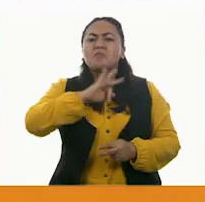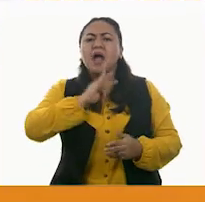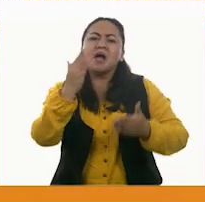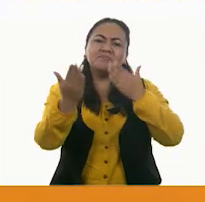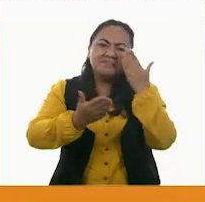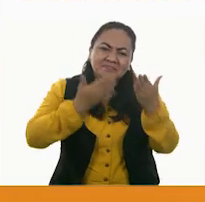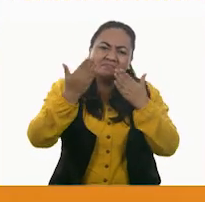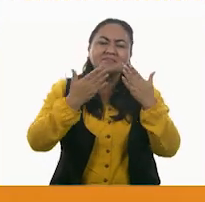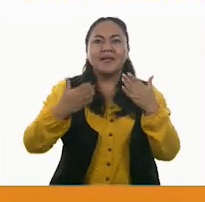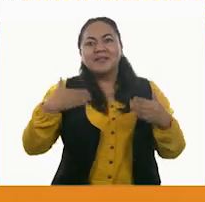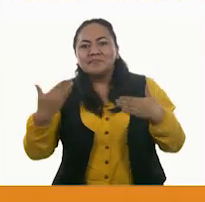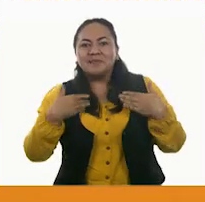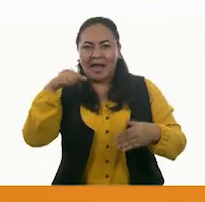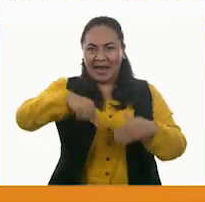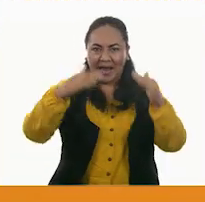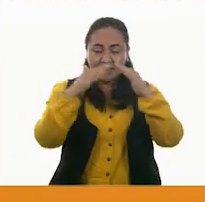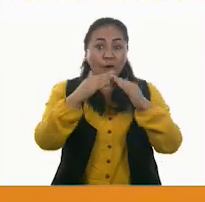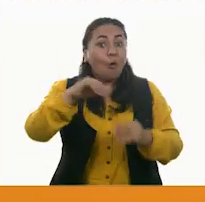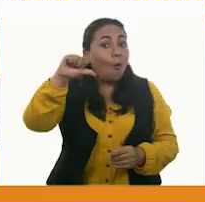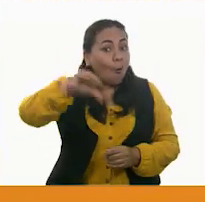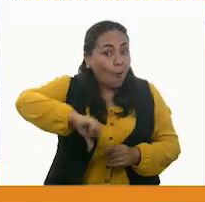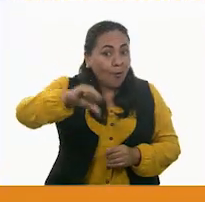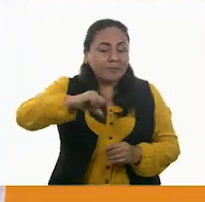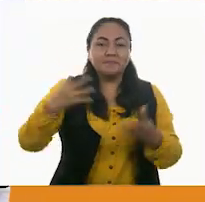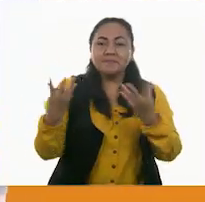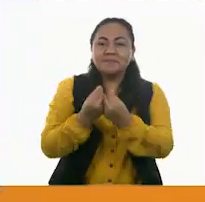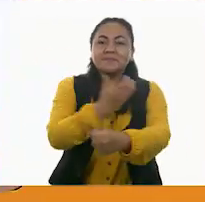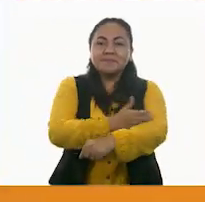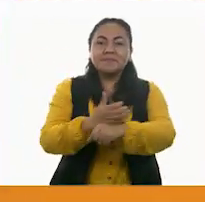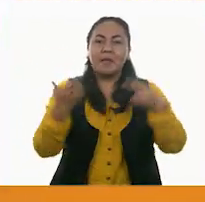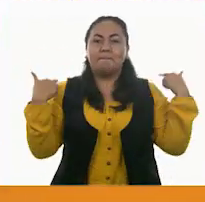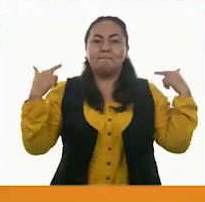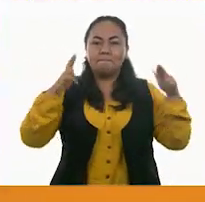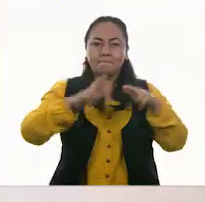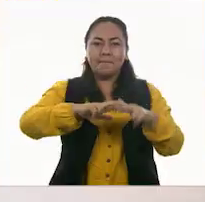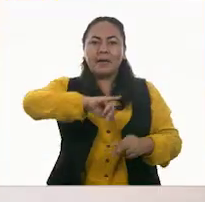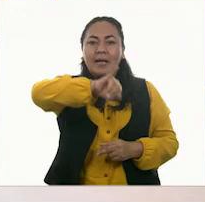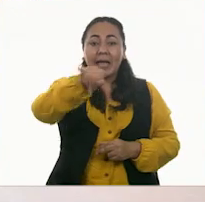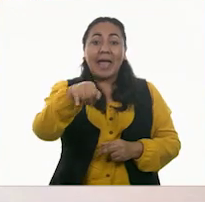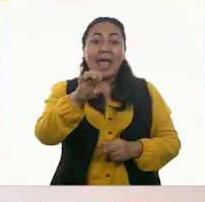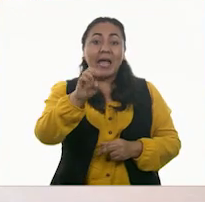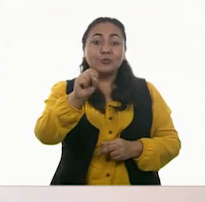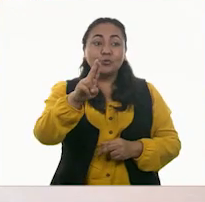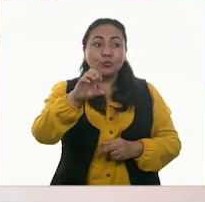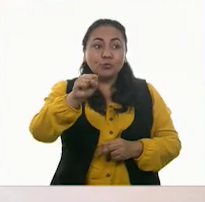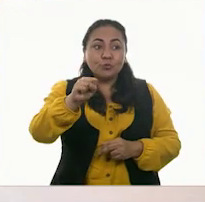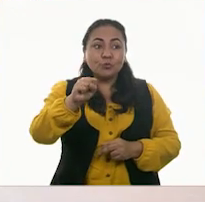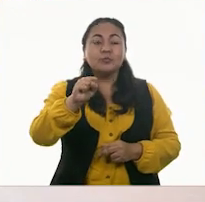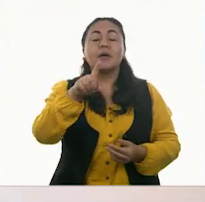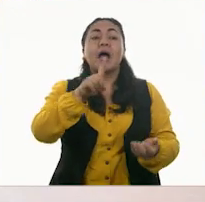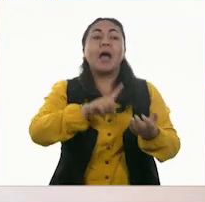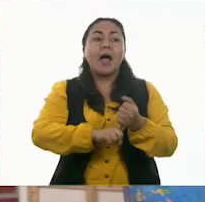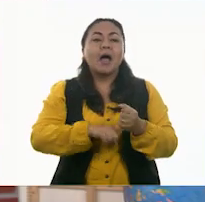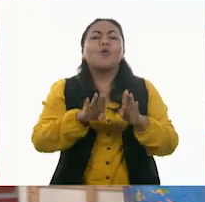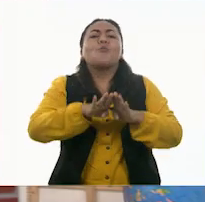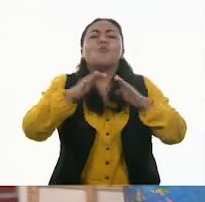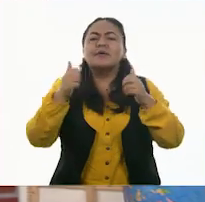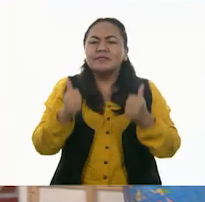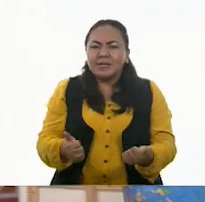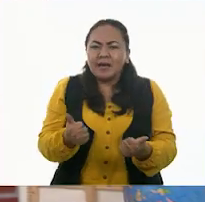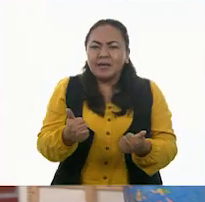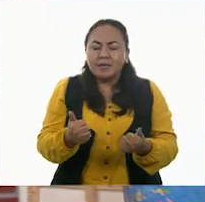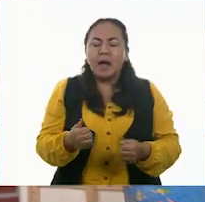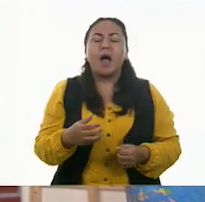divertirnos desde nuestros hogares. Y hoy nos acompaña el maestro Jesús Agustín Puente Aguayo. ¿Cómo está, maestro? Muy bien, gracias,